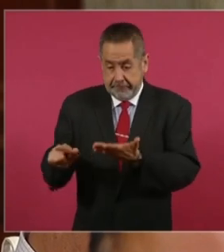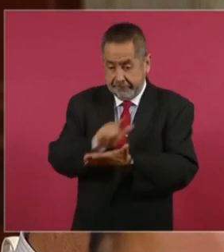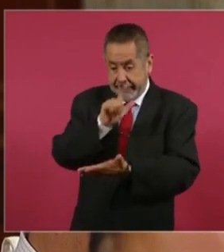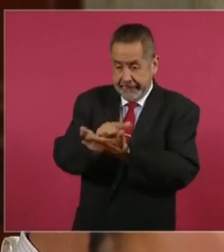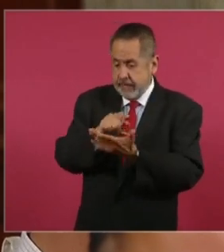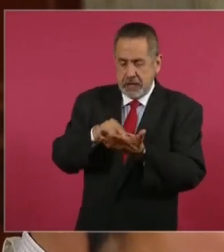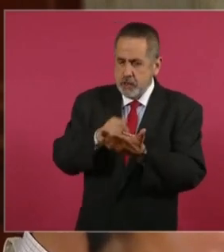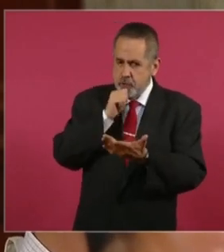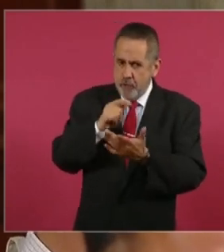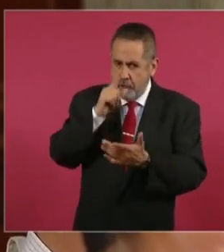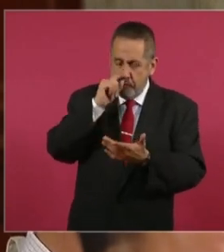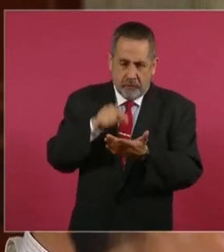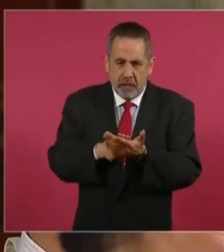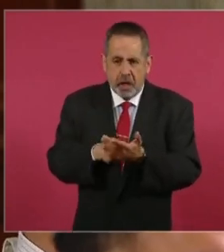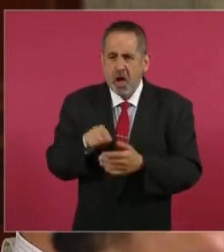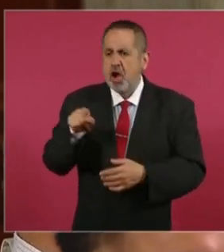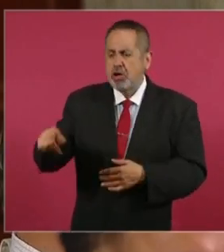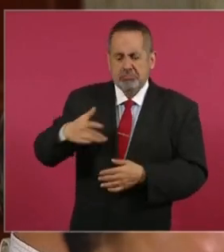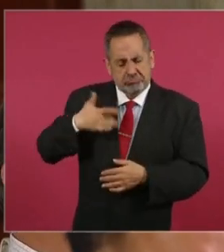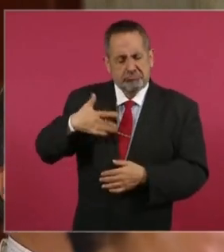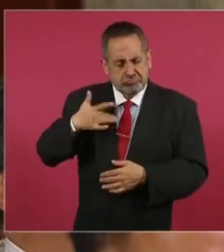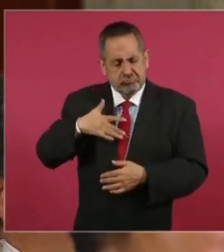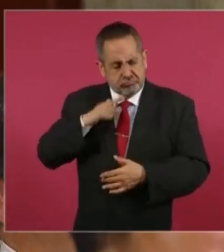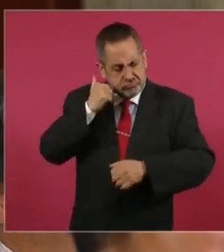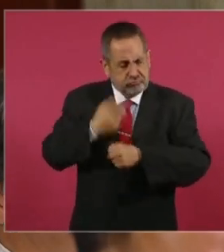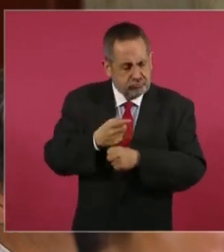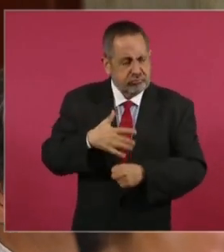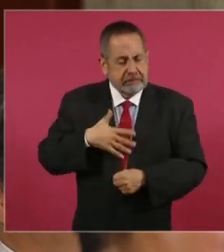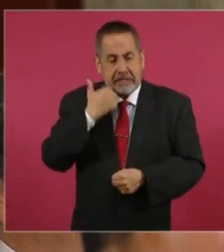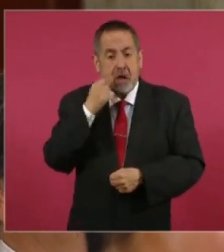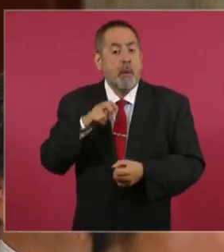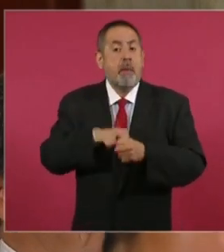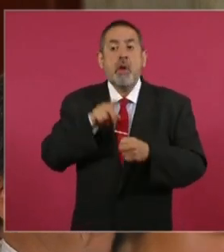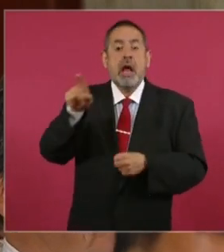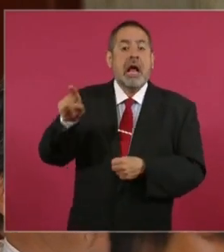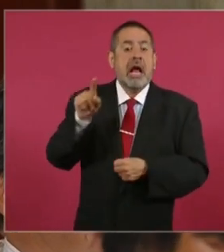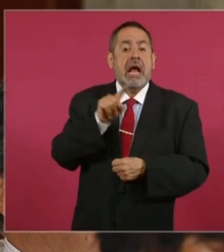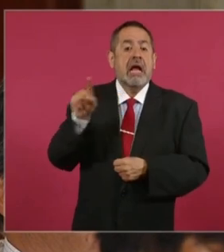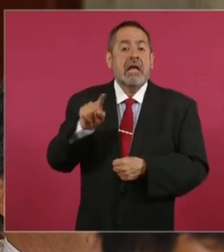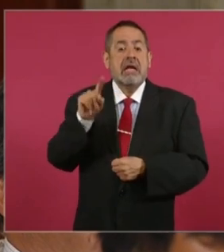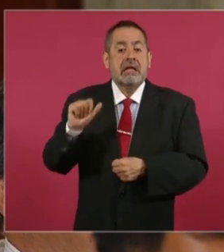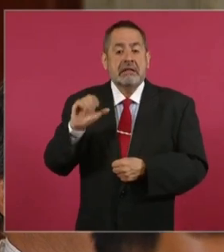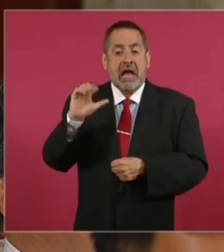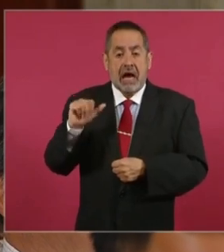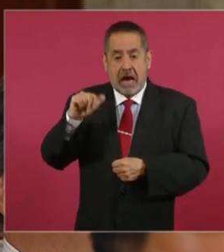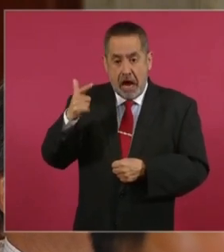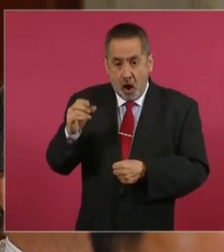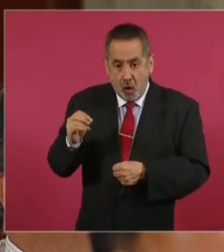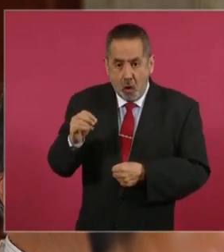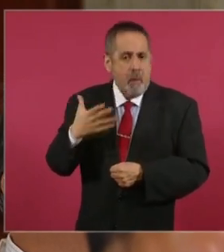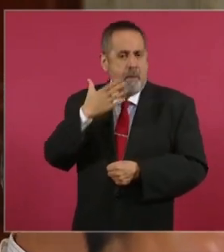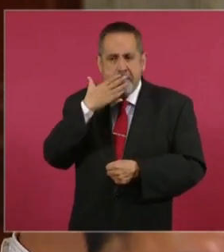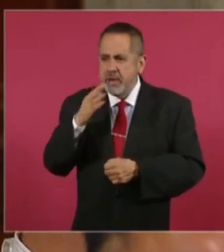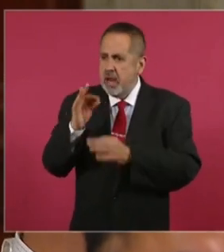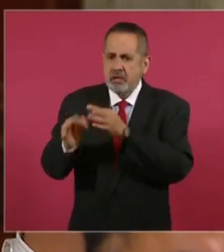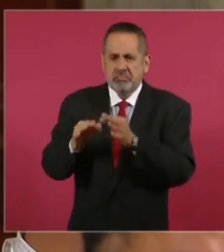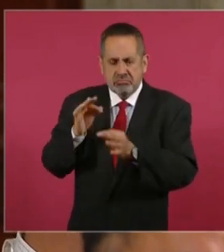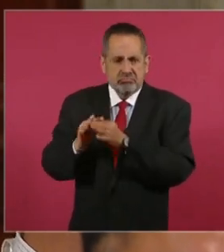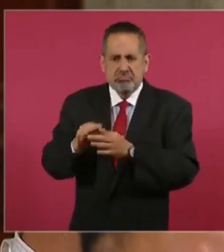en ese sentido, pero sin cambio voluntad política, en Sacango está prevaleciendo el espíritu de un santuario con sus valores